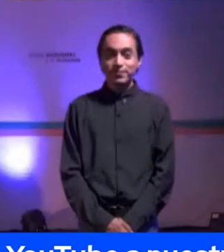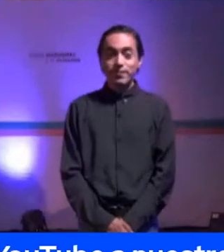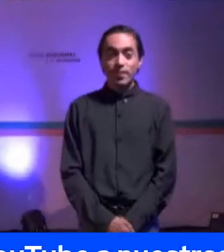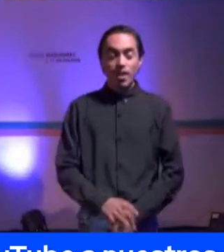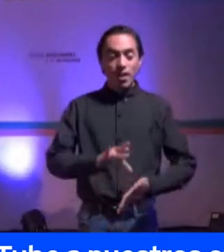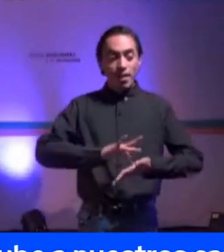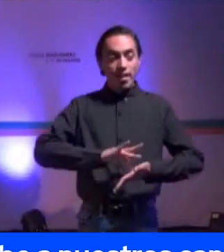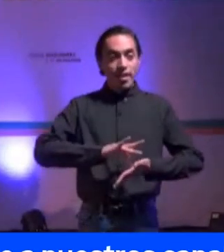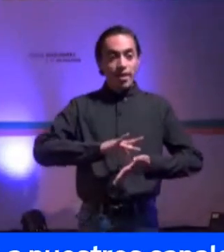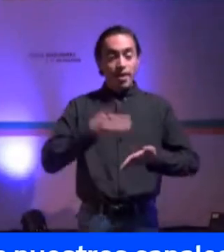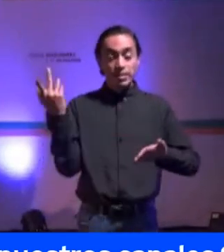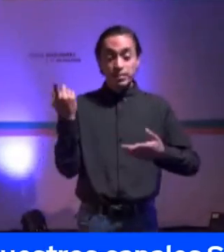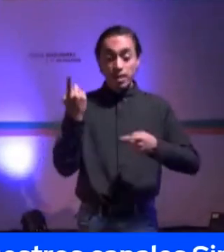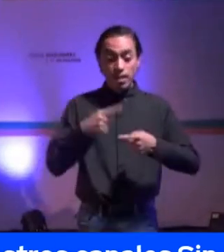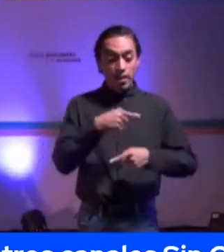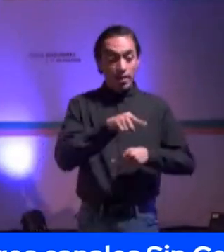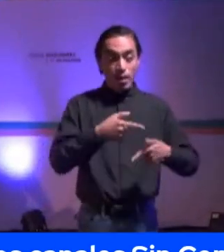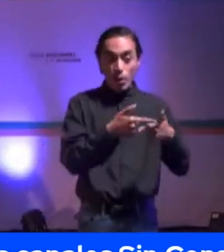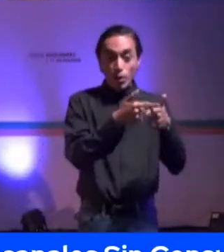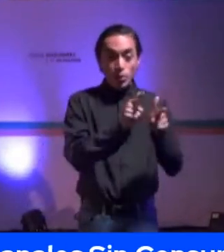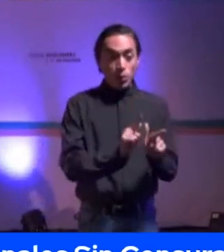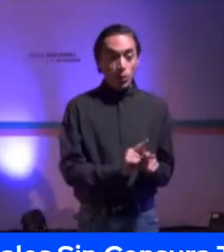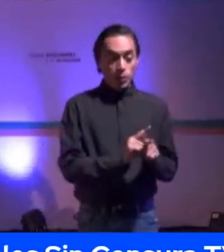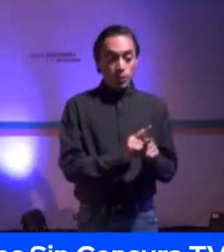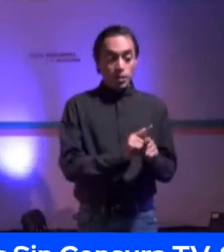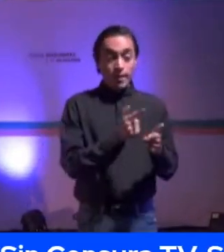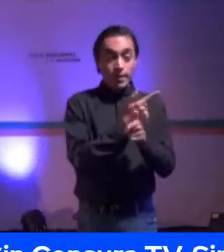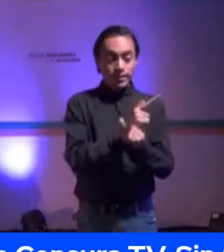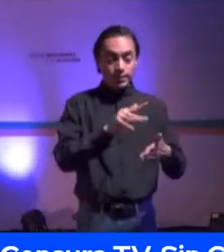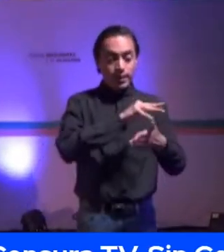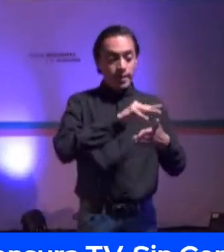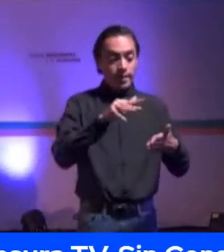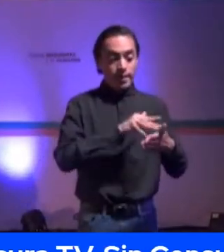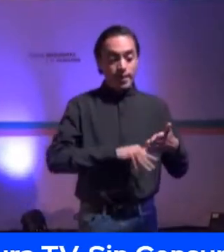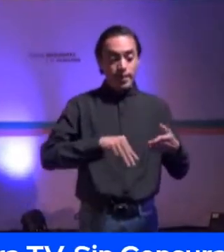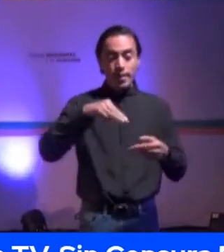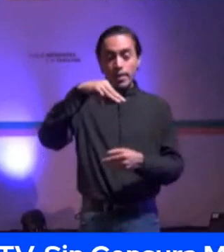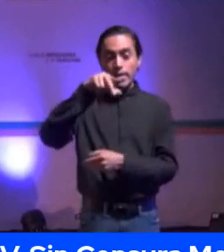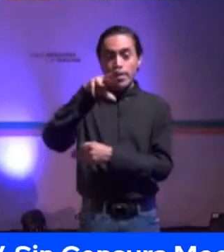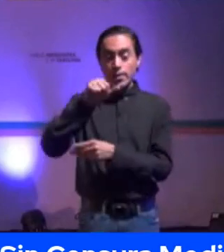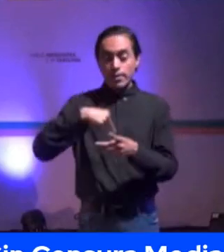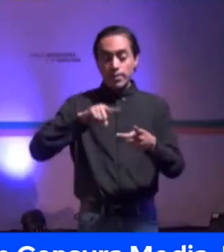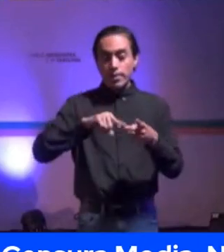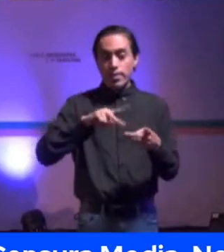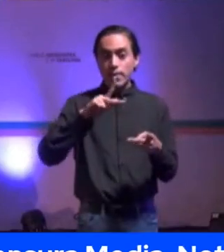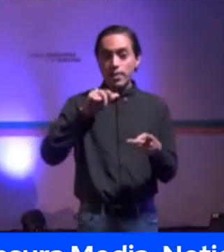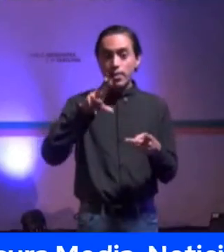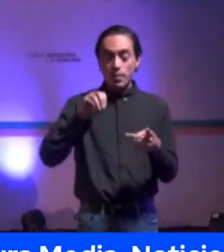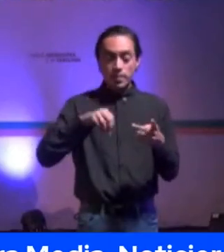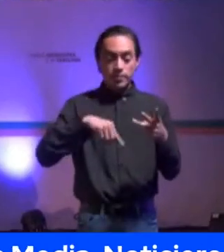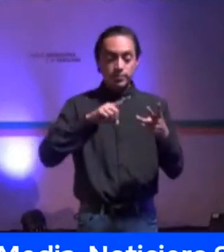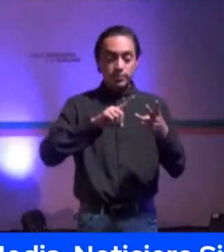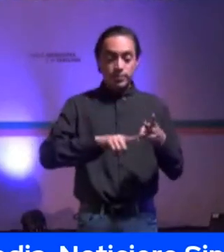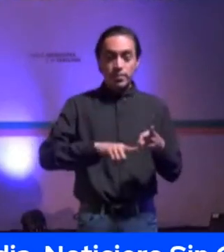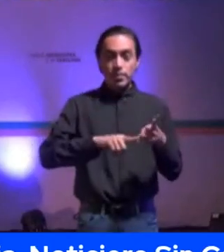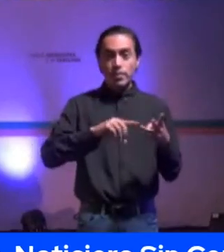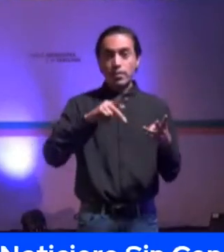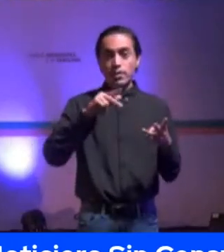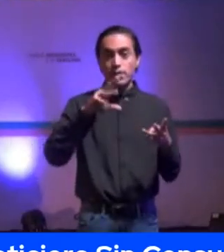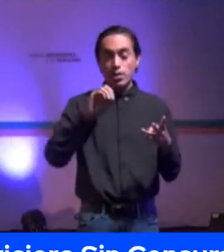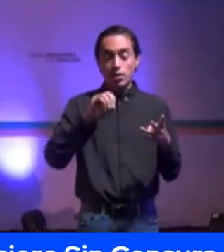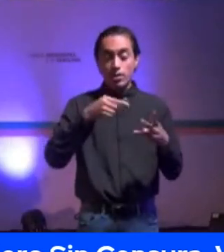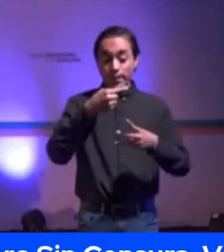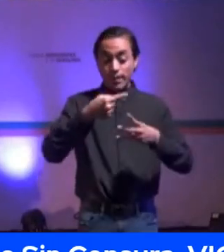Agradecemos públicamente a la Brigada para Leer en Libertad, a Marina Taibo, a Paloma Sáenz, a Paco Ignacio Taibo, a todos los compañeros que